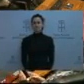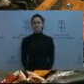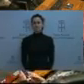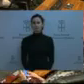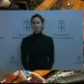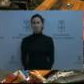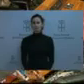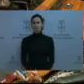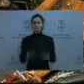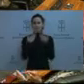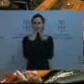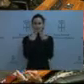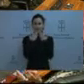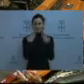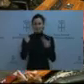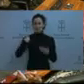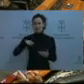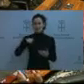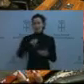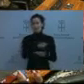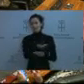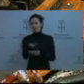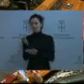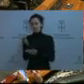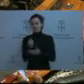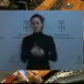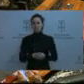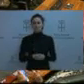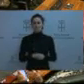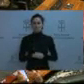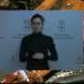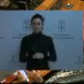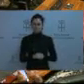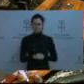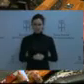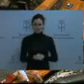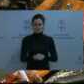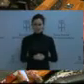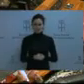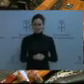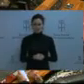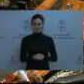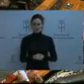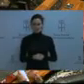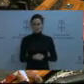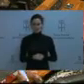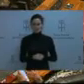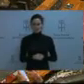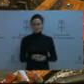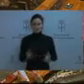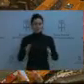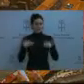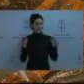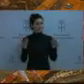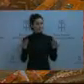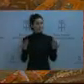Gracias, presidente. Señorías, es difícil no sorprenderse